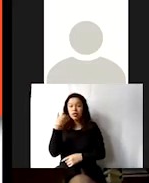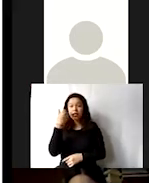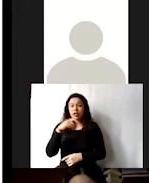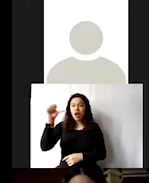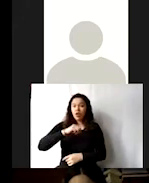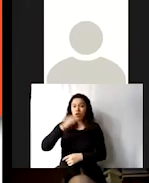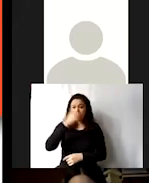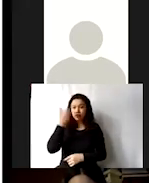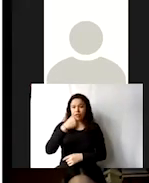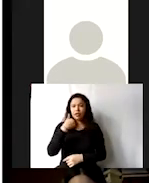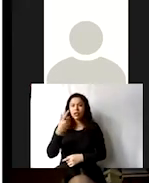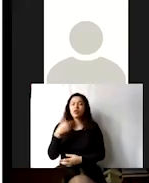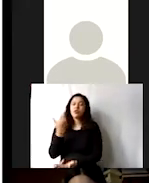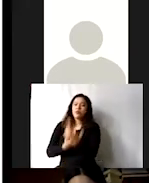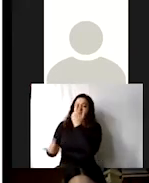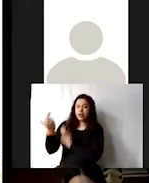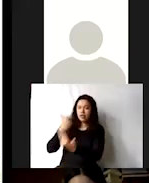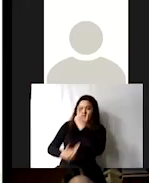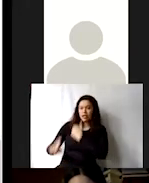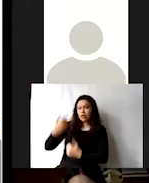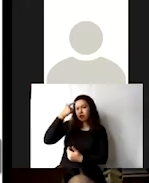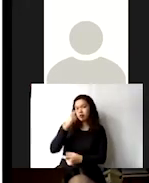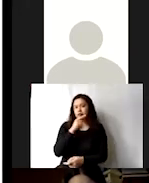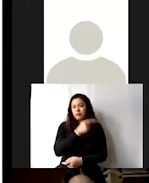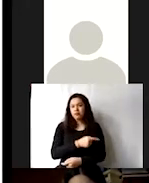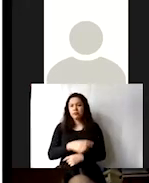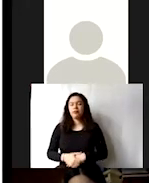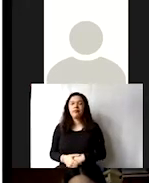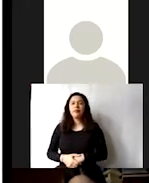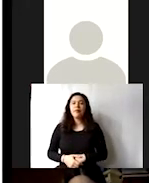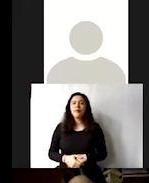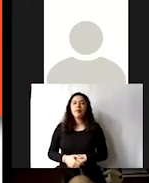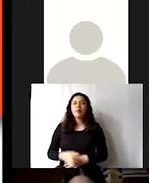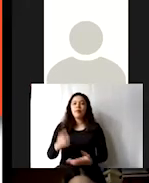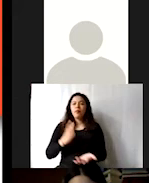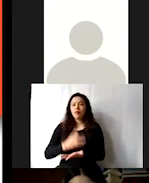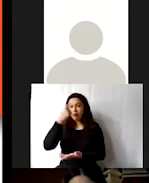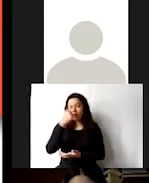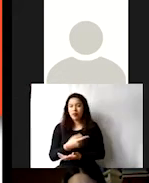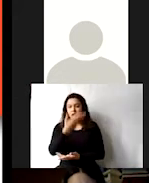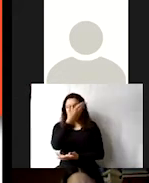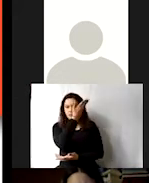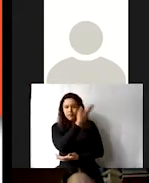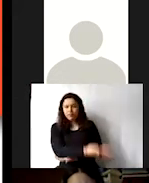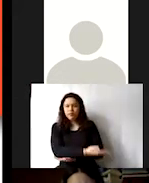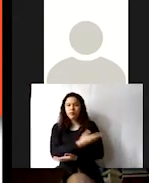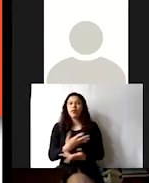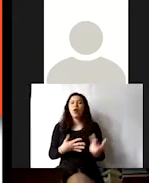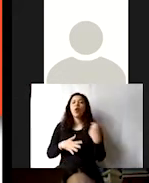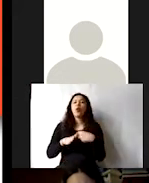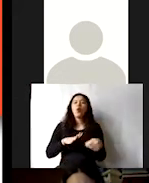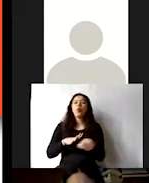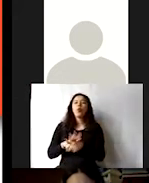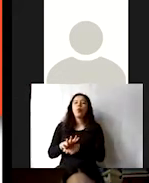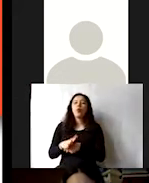hoy. Sí me regreso un poquito por acá, nada más para que no perdamos de cuenta cuáles son esos,